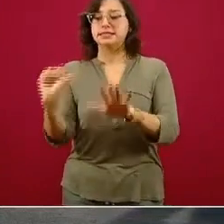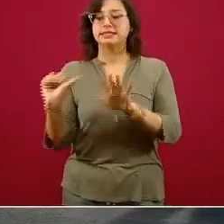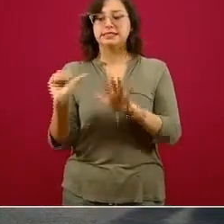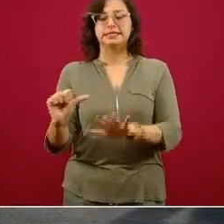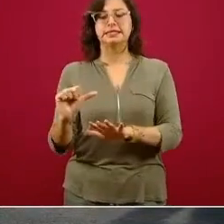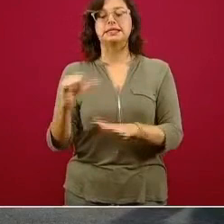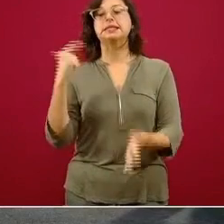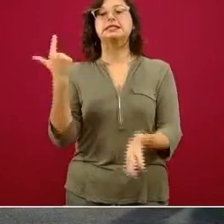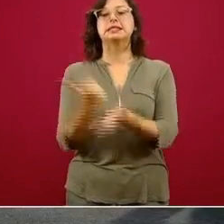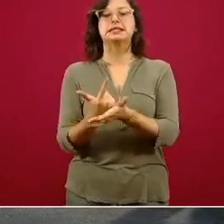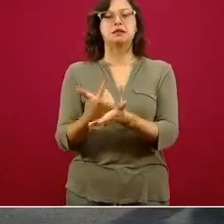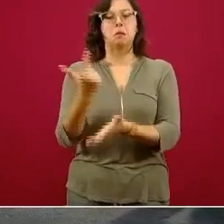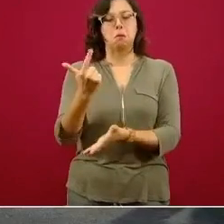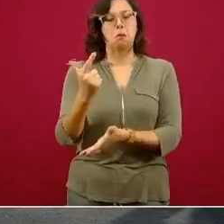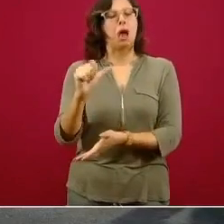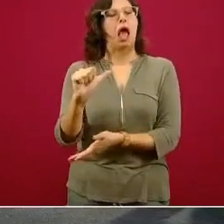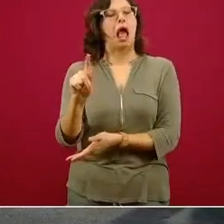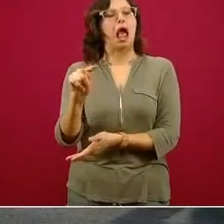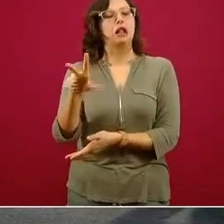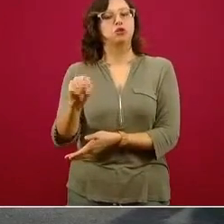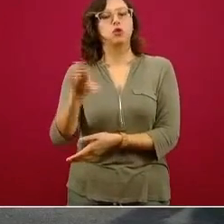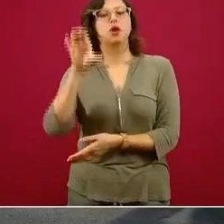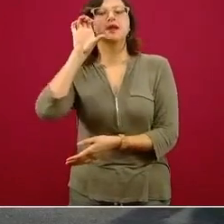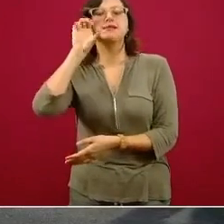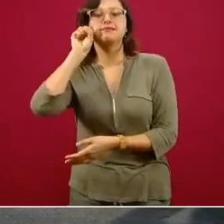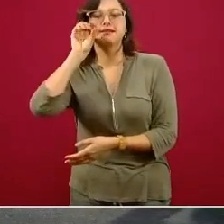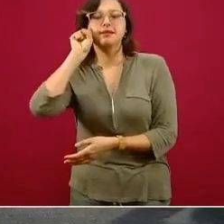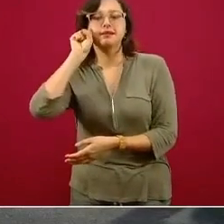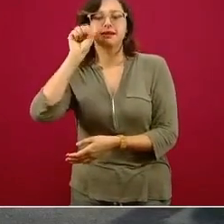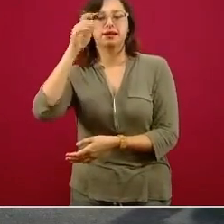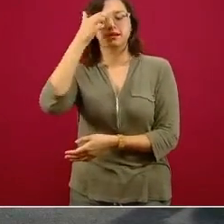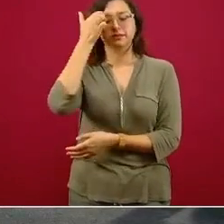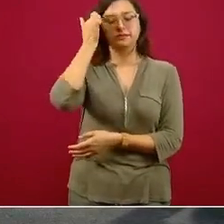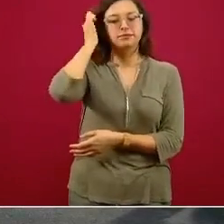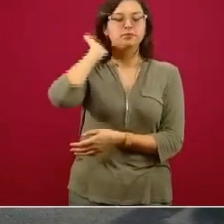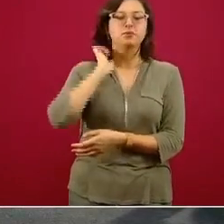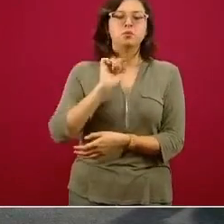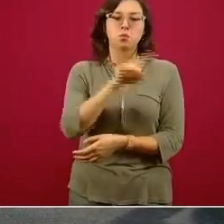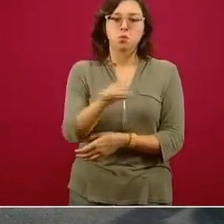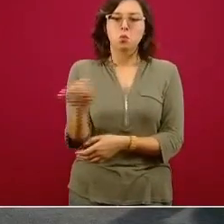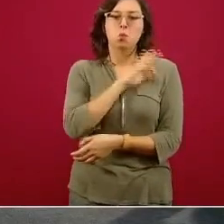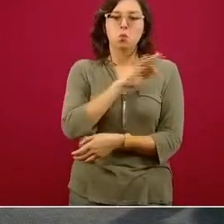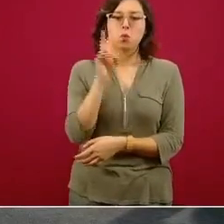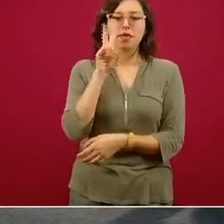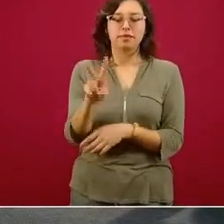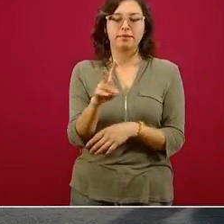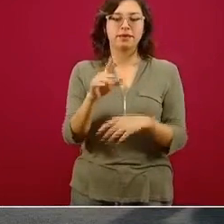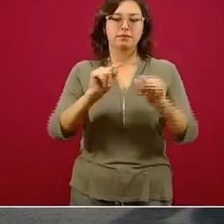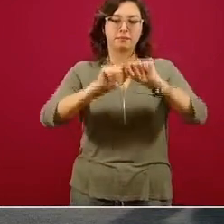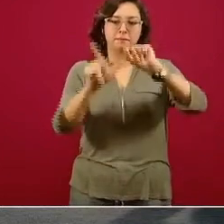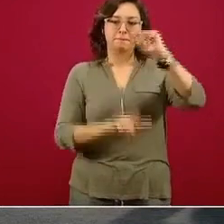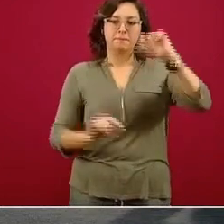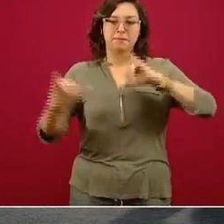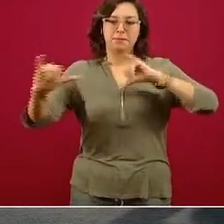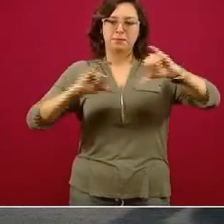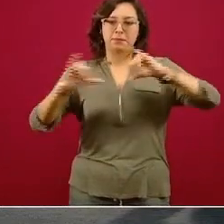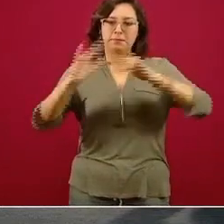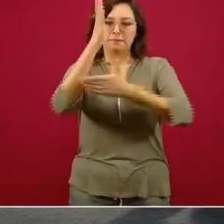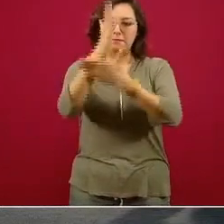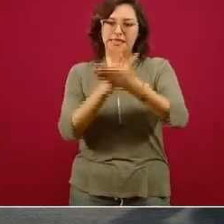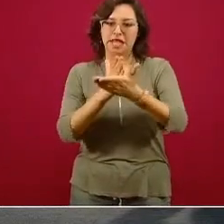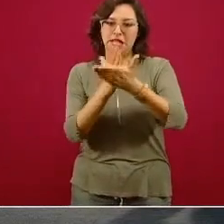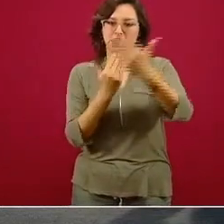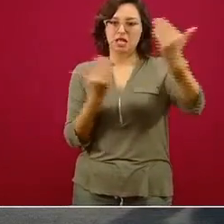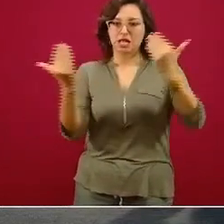riesgo alto, que es precisamente el color naranja. Los pueden ustedes ver graficados en el mapa. ¿Qué significa estar en este tipo de